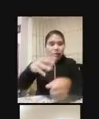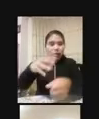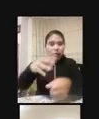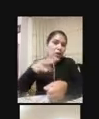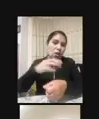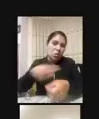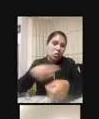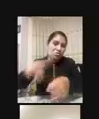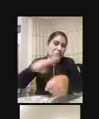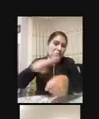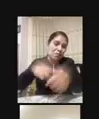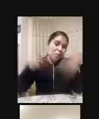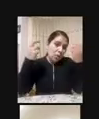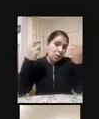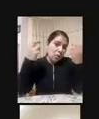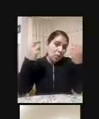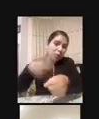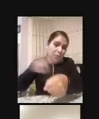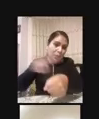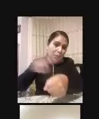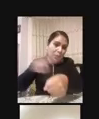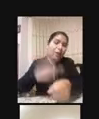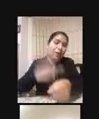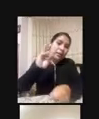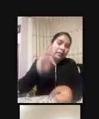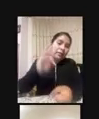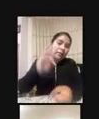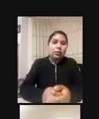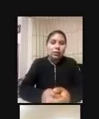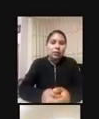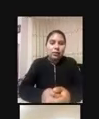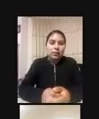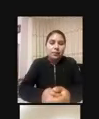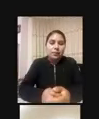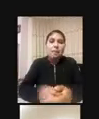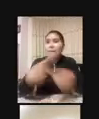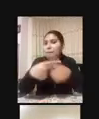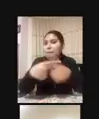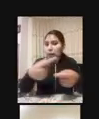a empezar con esta etapa de recambio a partir de los 8 a 9 años.